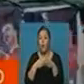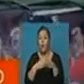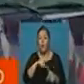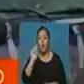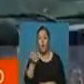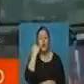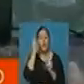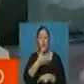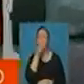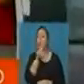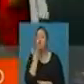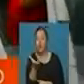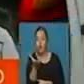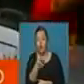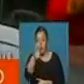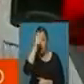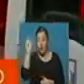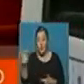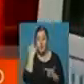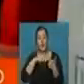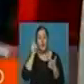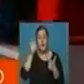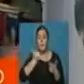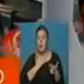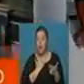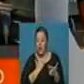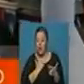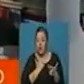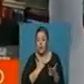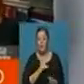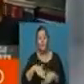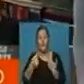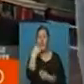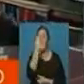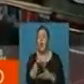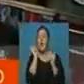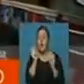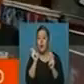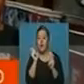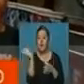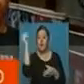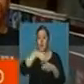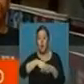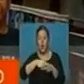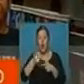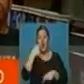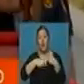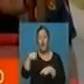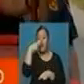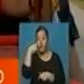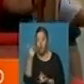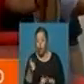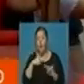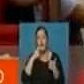todo soplones de policías y soplones de militares, es decir, que digan quién está involucrado en el negocio del